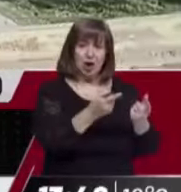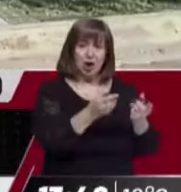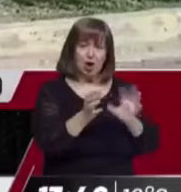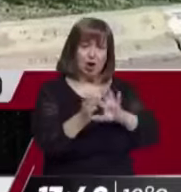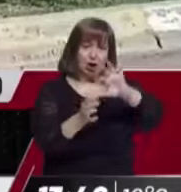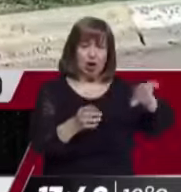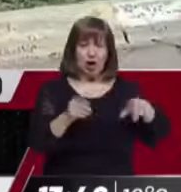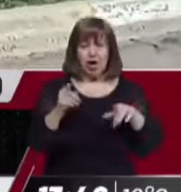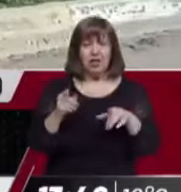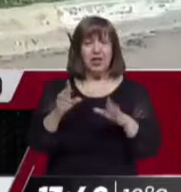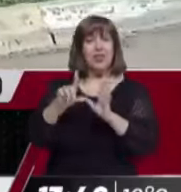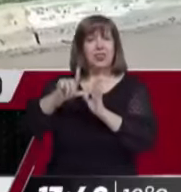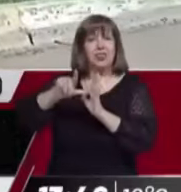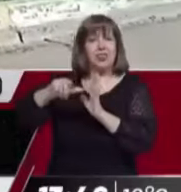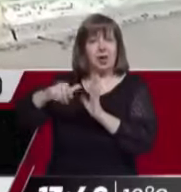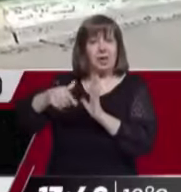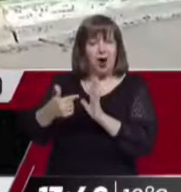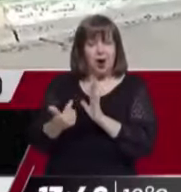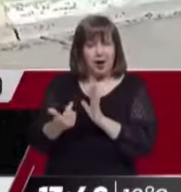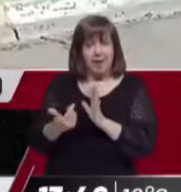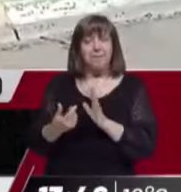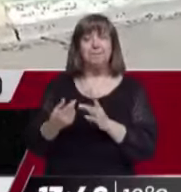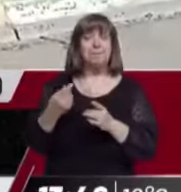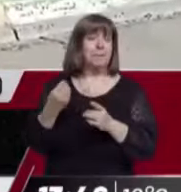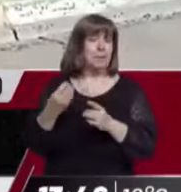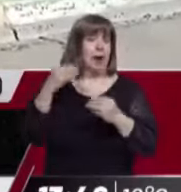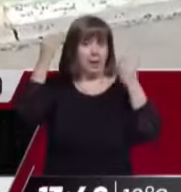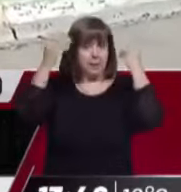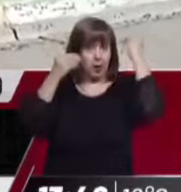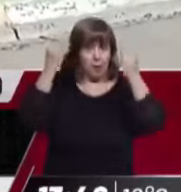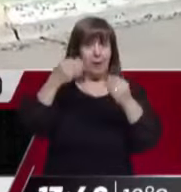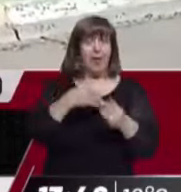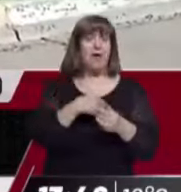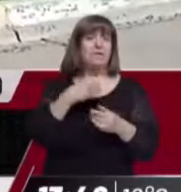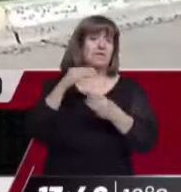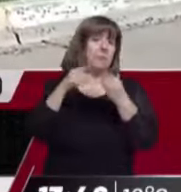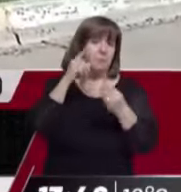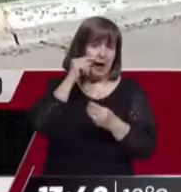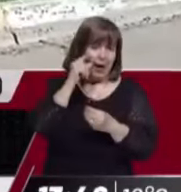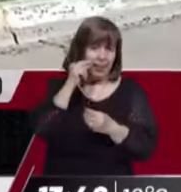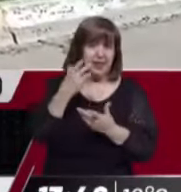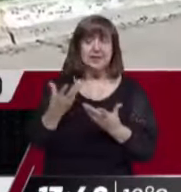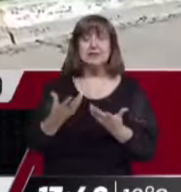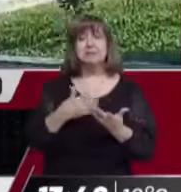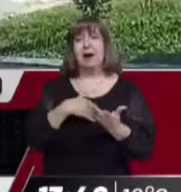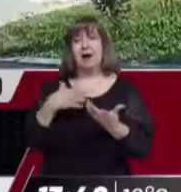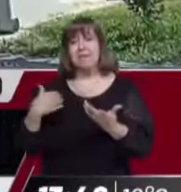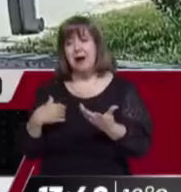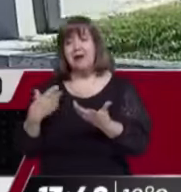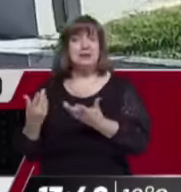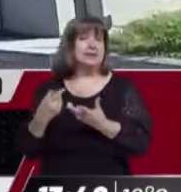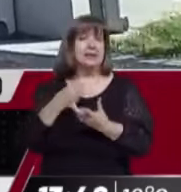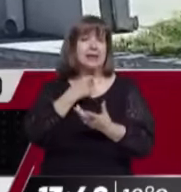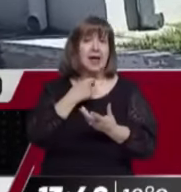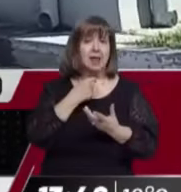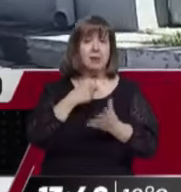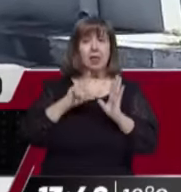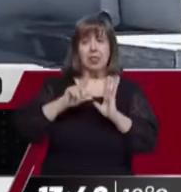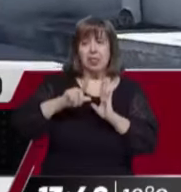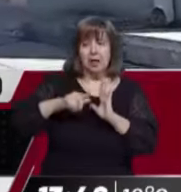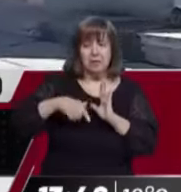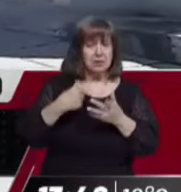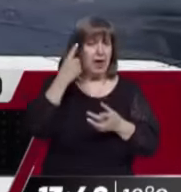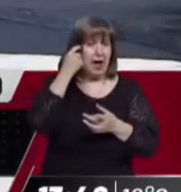preocupados los padres, a pesar de que ya estamos en el mes de abril, casi mayo, podemos decir, como casi comenzándolo, y ven que hay algunas